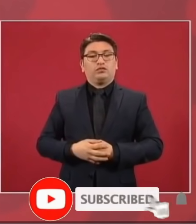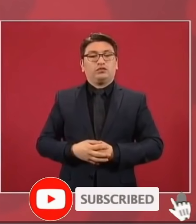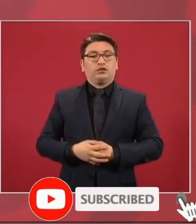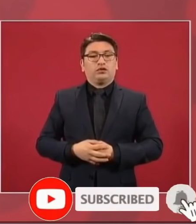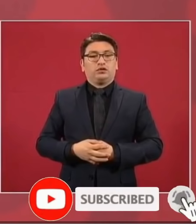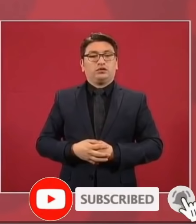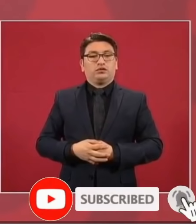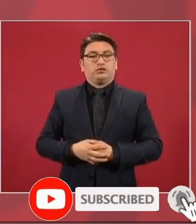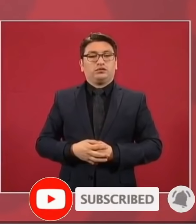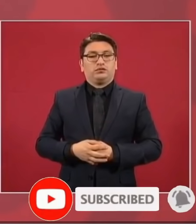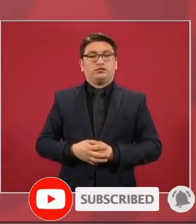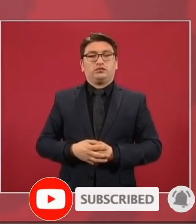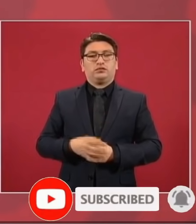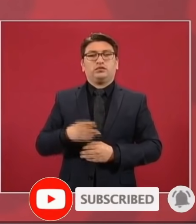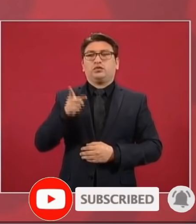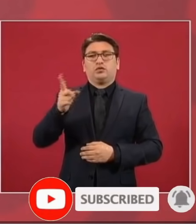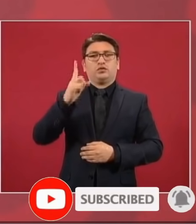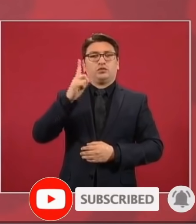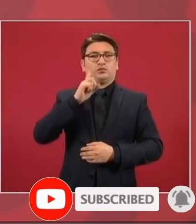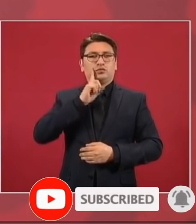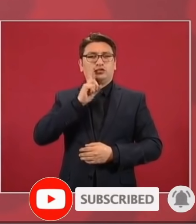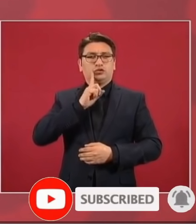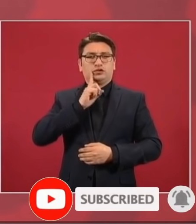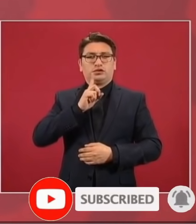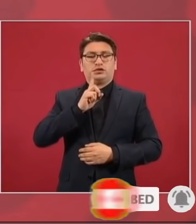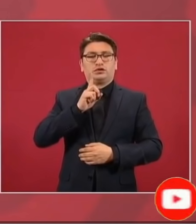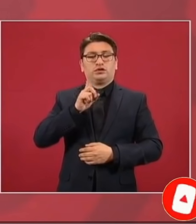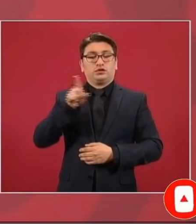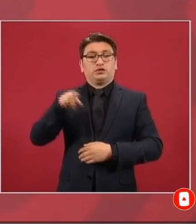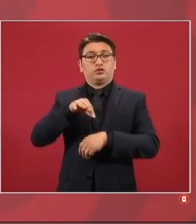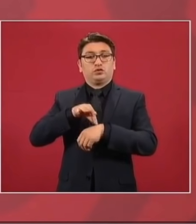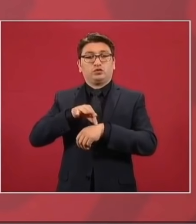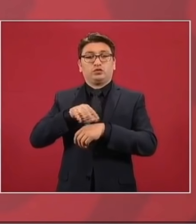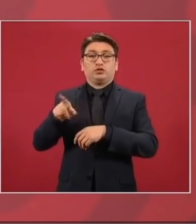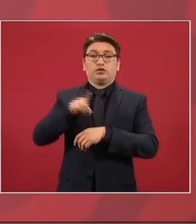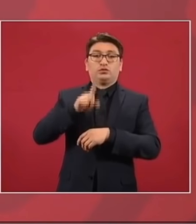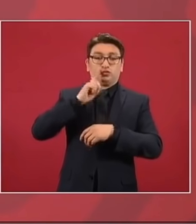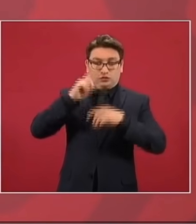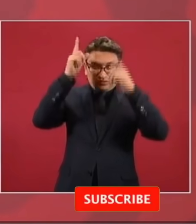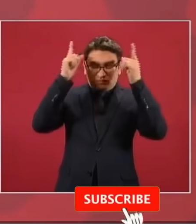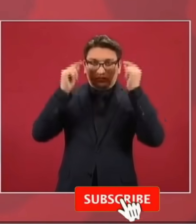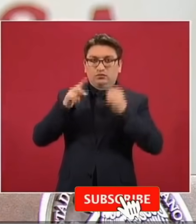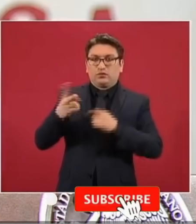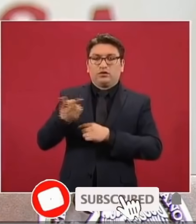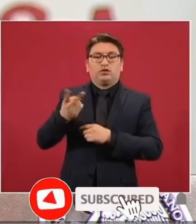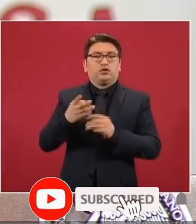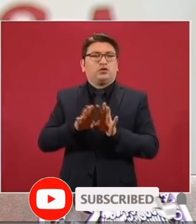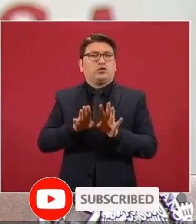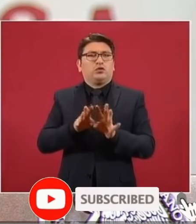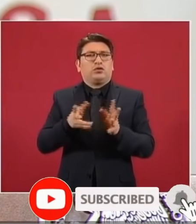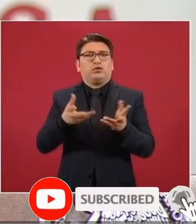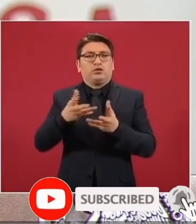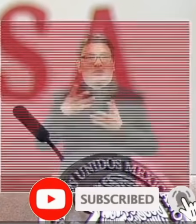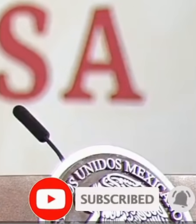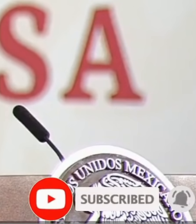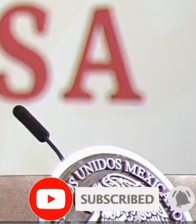de una doctora y de una enfermera, de cómo en estos